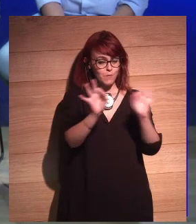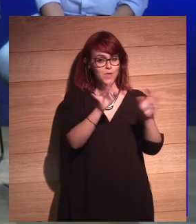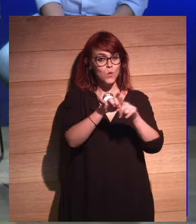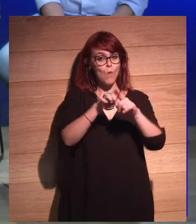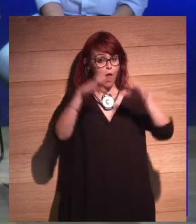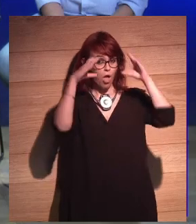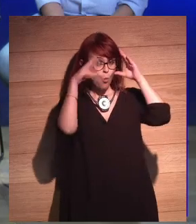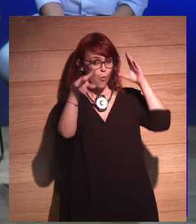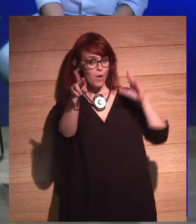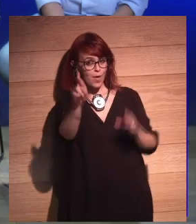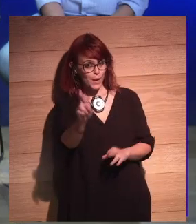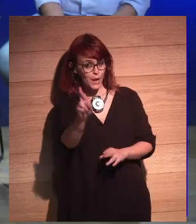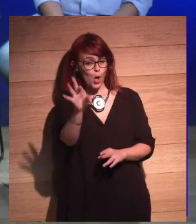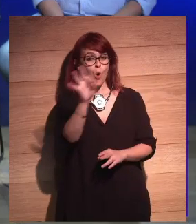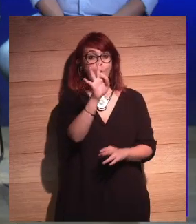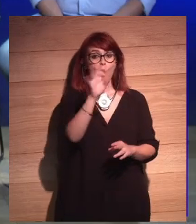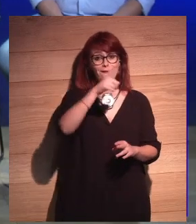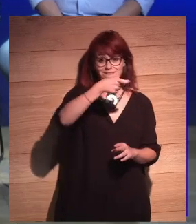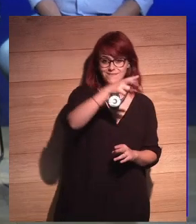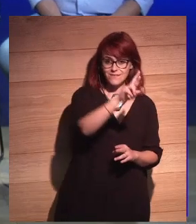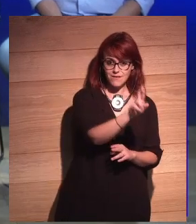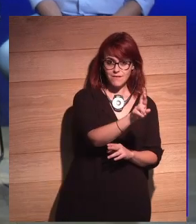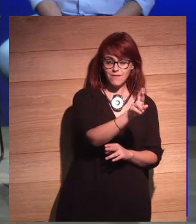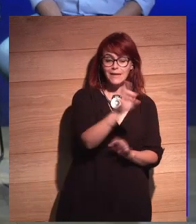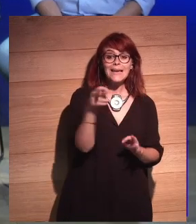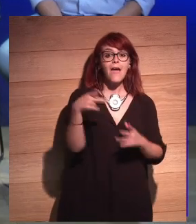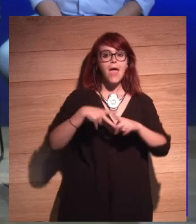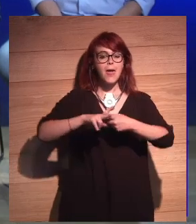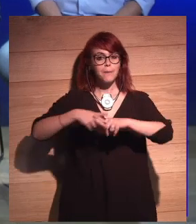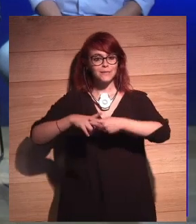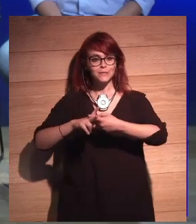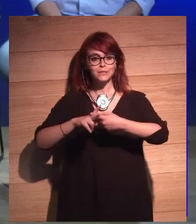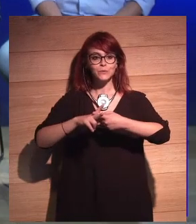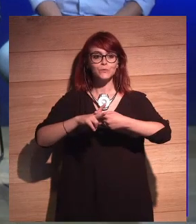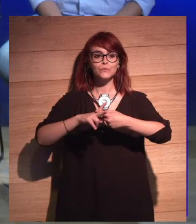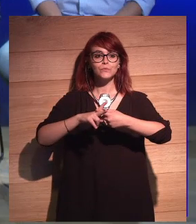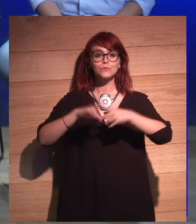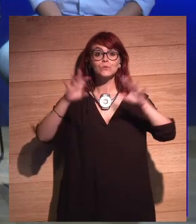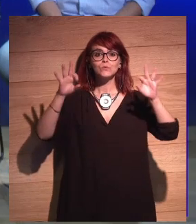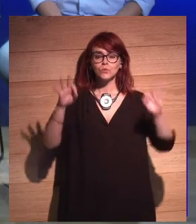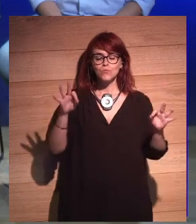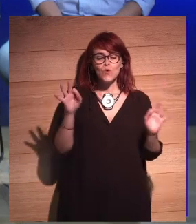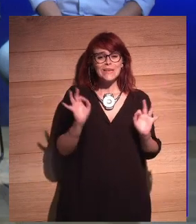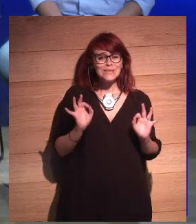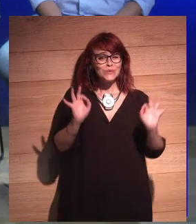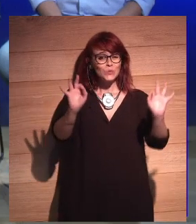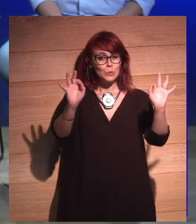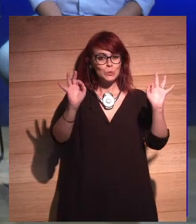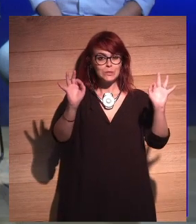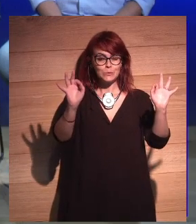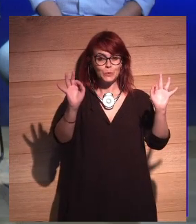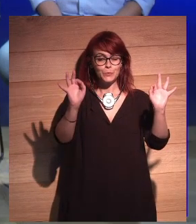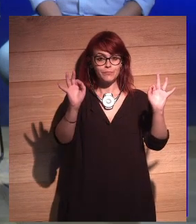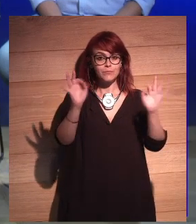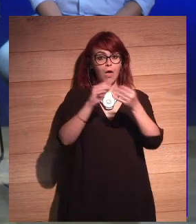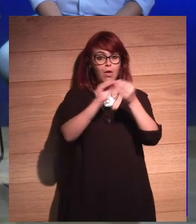realidad virtual o la realidad aumentada, estas herramientas son exclusivamente...